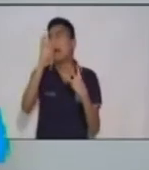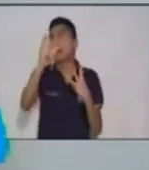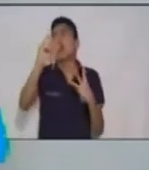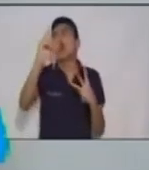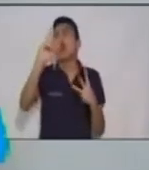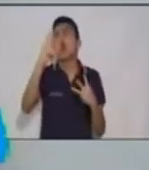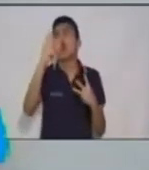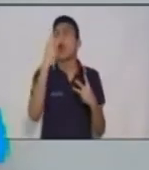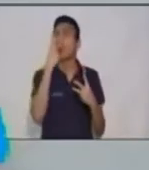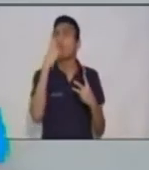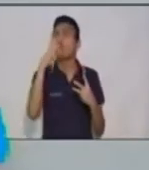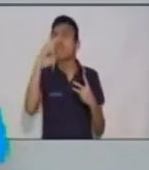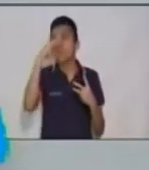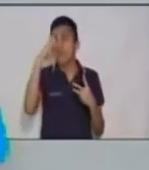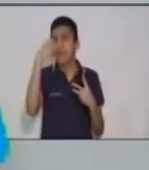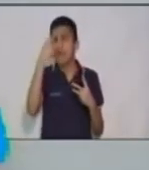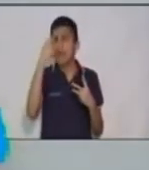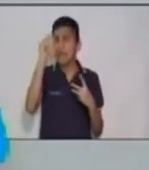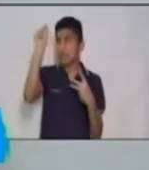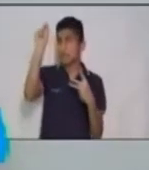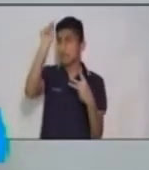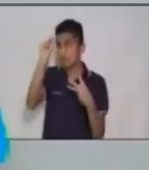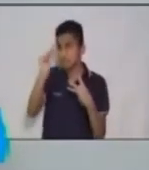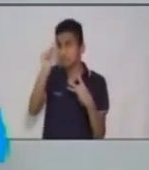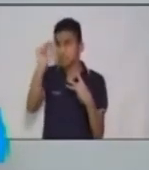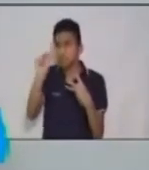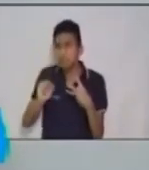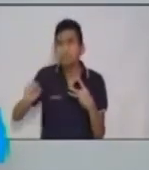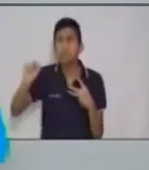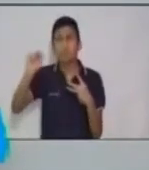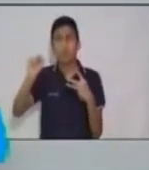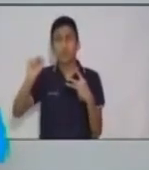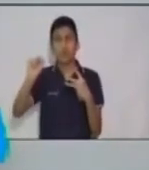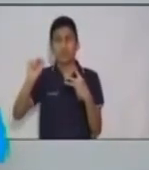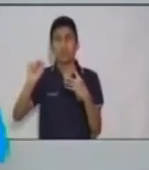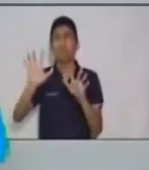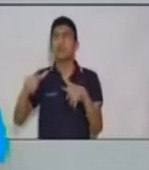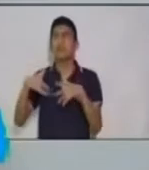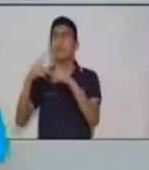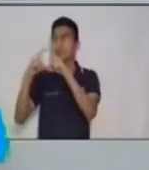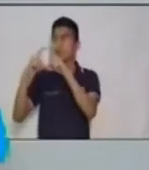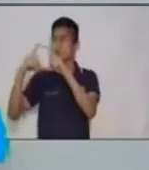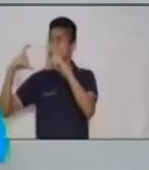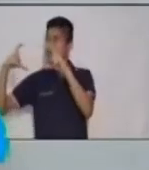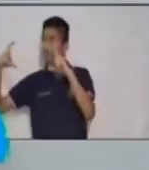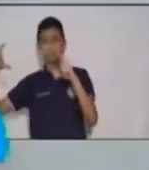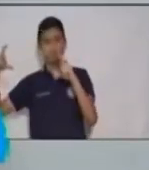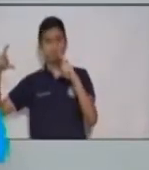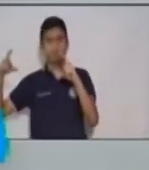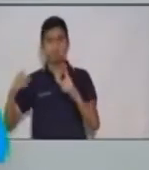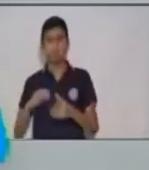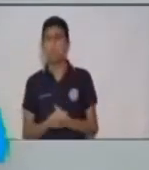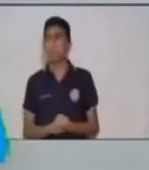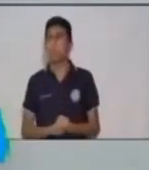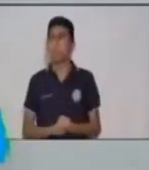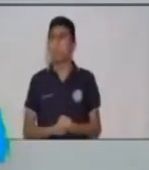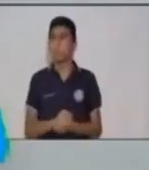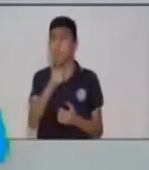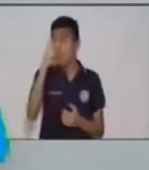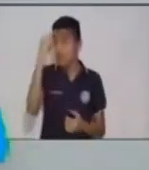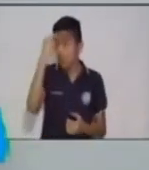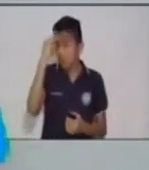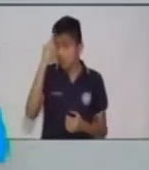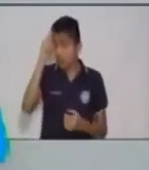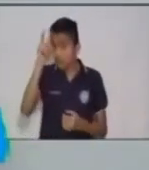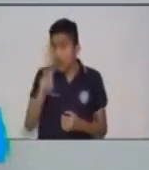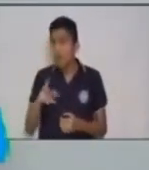corchetes. Aquí van estos corchetes. A ver cómo me sale a mí. Ahí va. Ahora por ahí va. Recordemos que tenemos que cerrar,